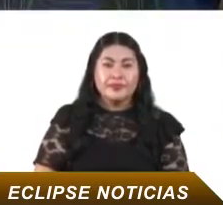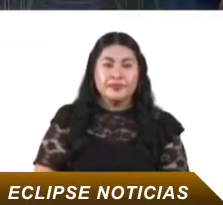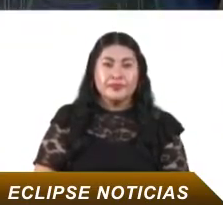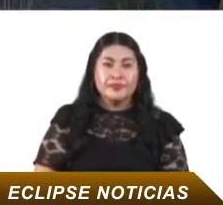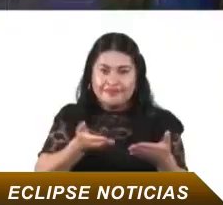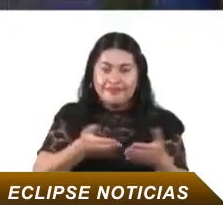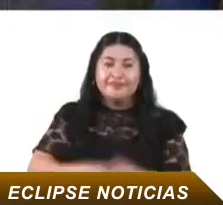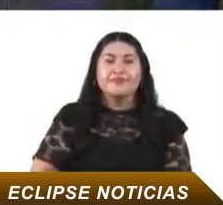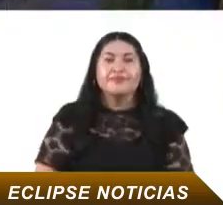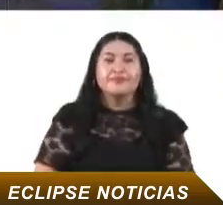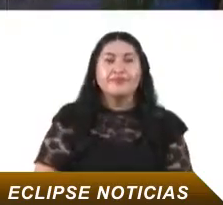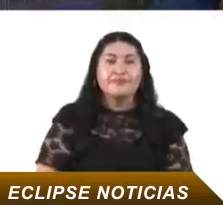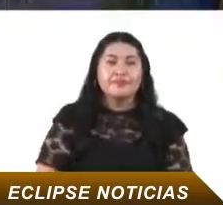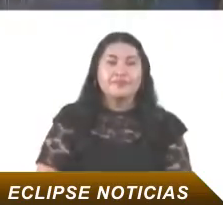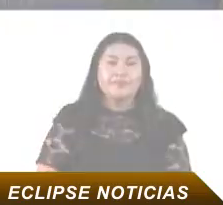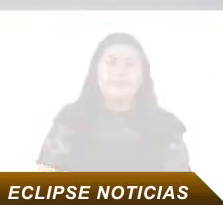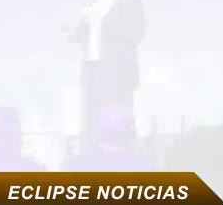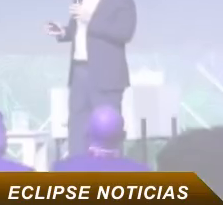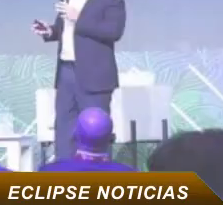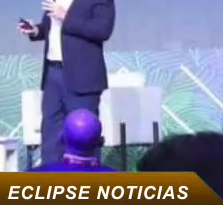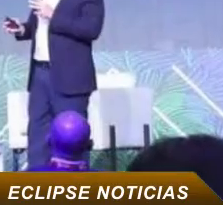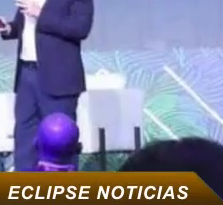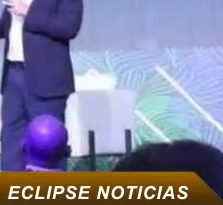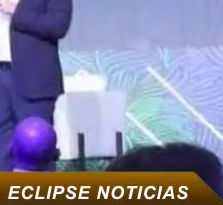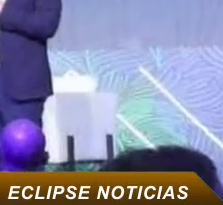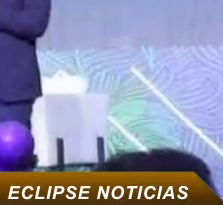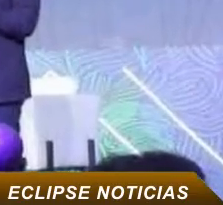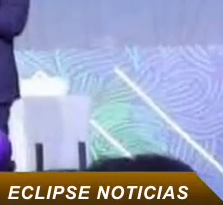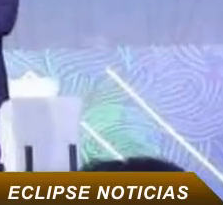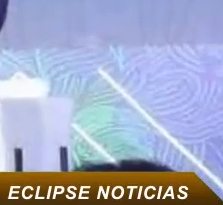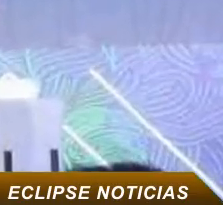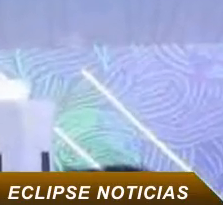el Instituto Mexicano del Seguro Social.